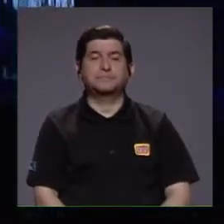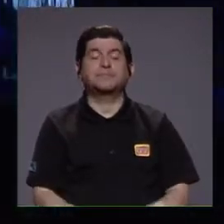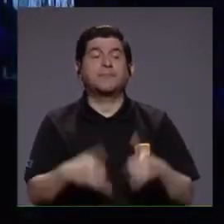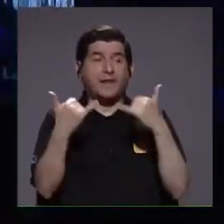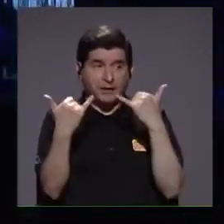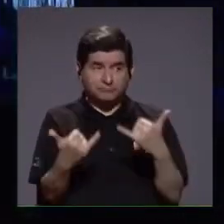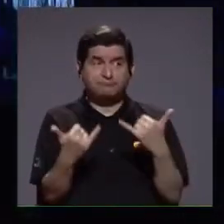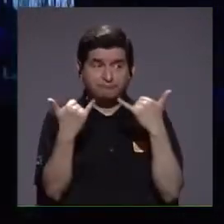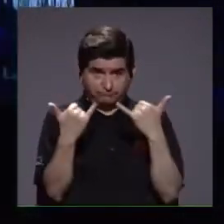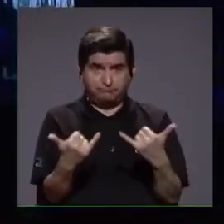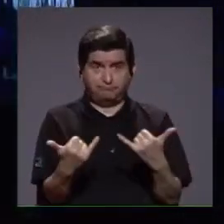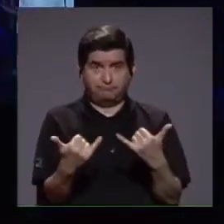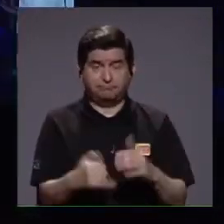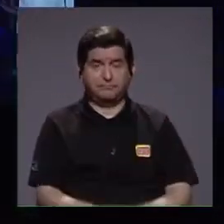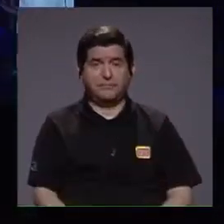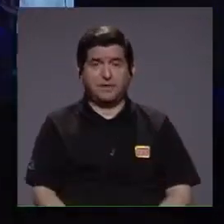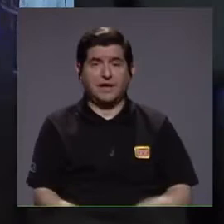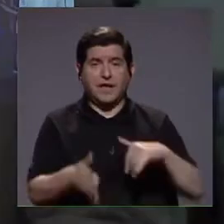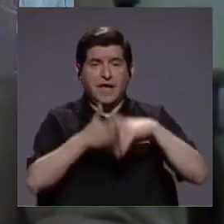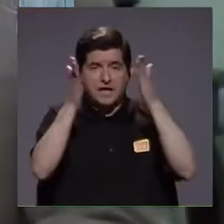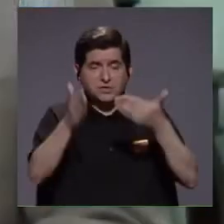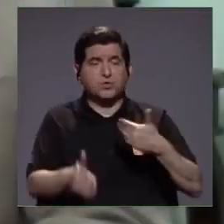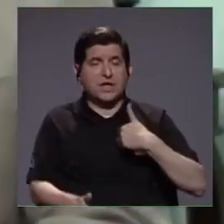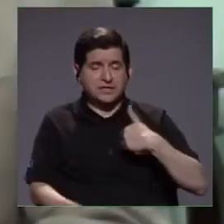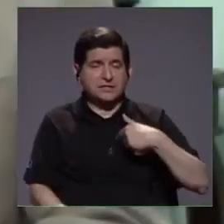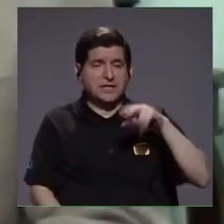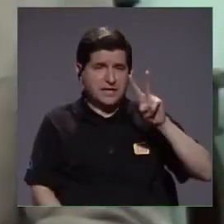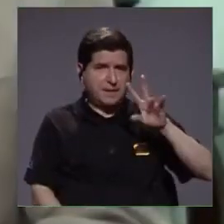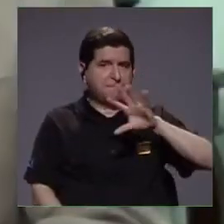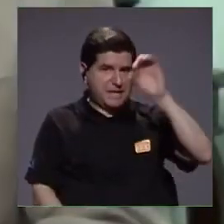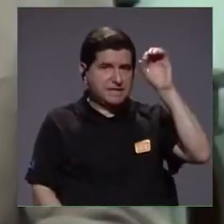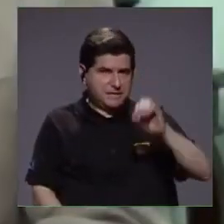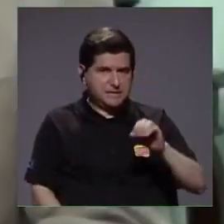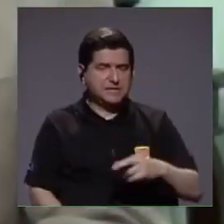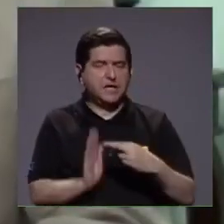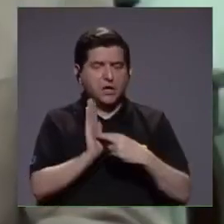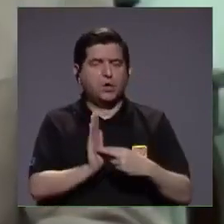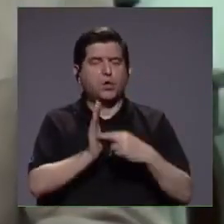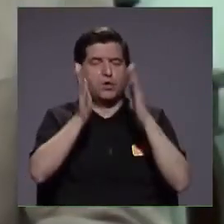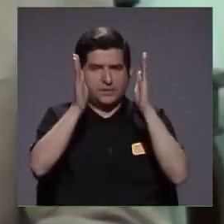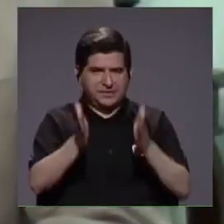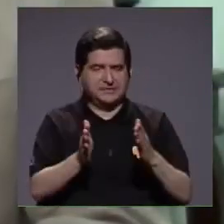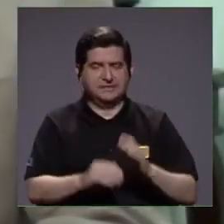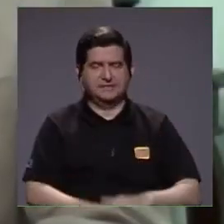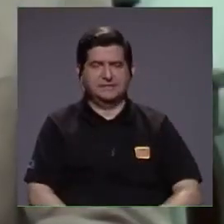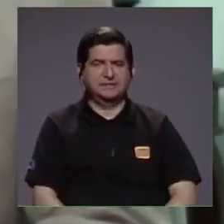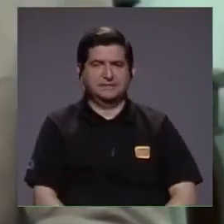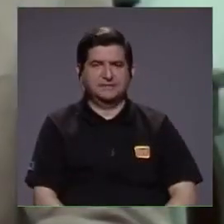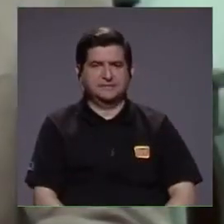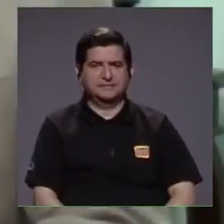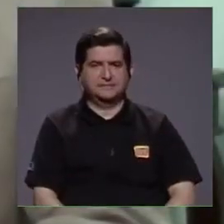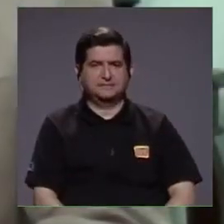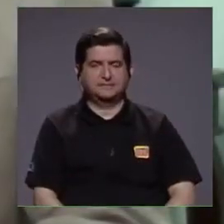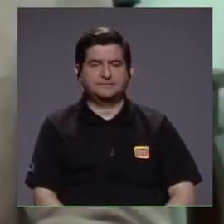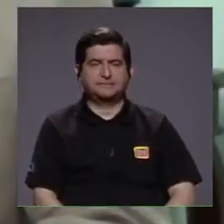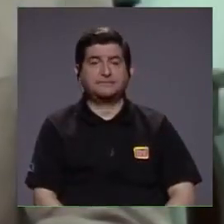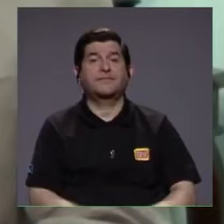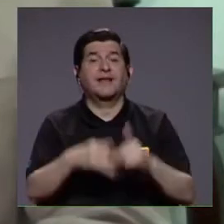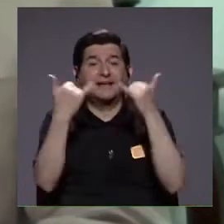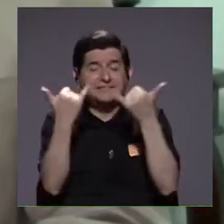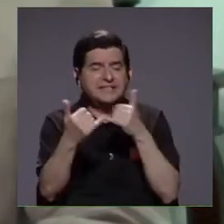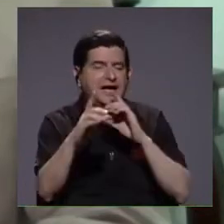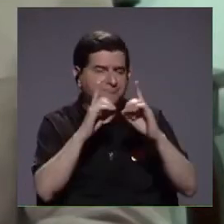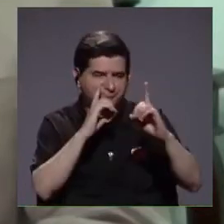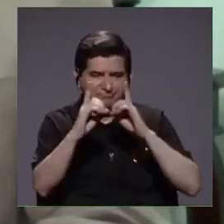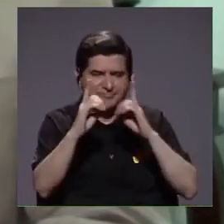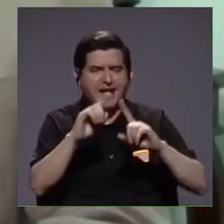Sí, actualmente el estudiantado tiene el 25% de representación y se ha